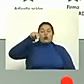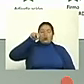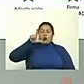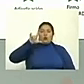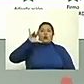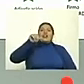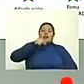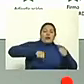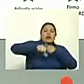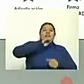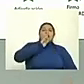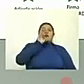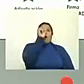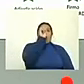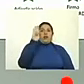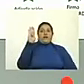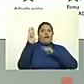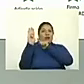por Odebrecht.